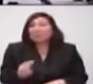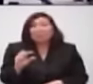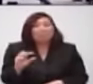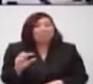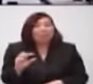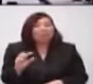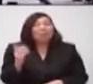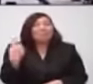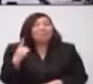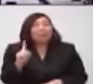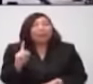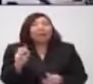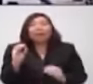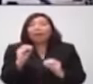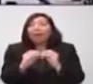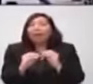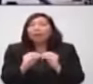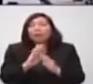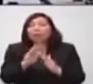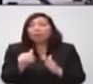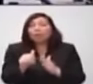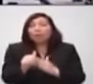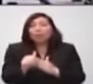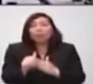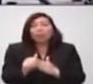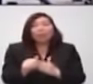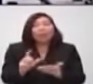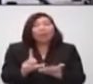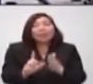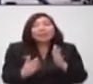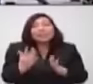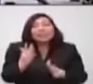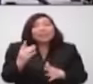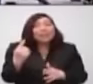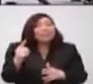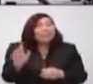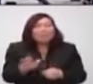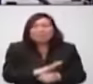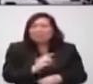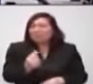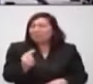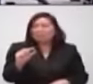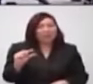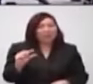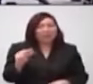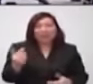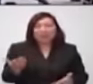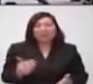poder dar mantenimiento a todo Ancay. 15 millones es insuficiente poder